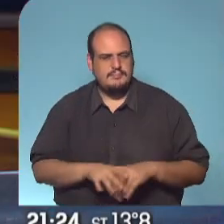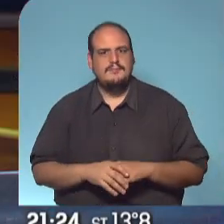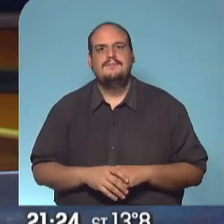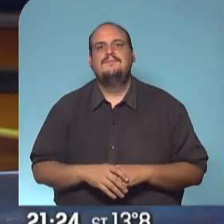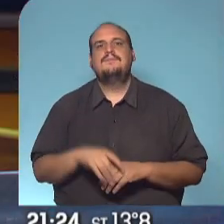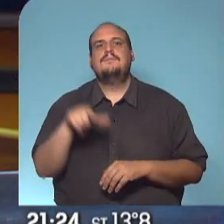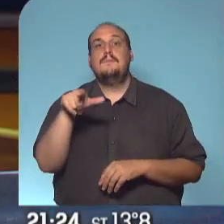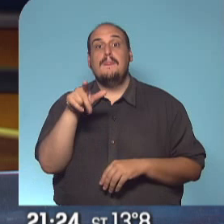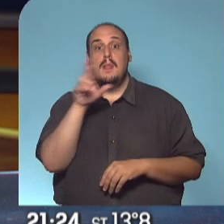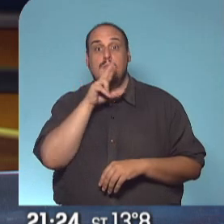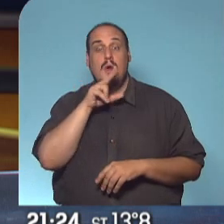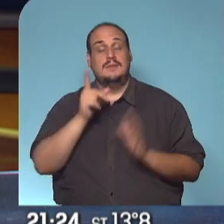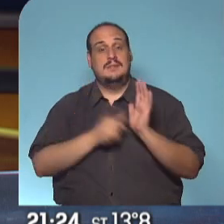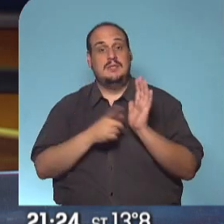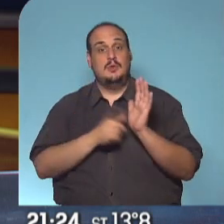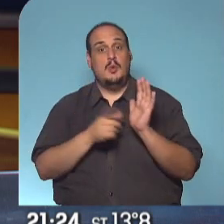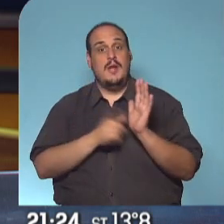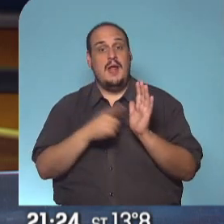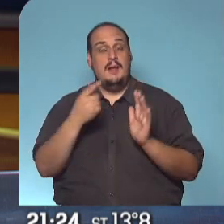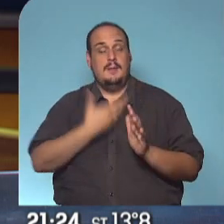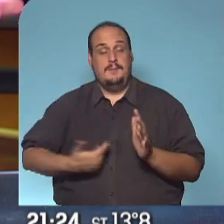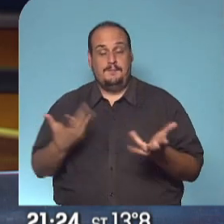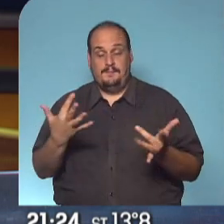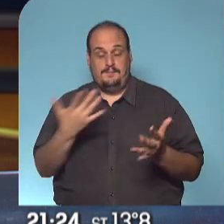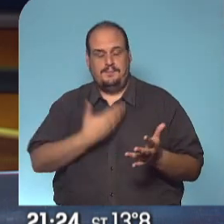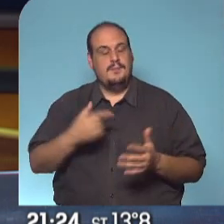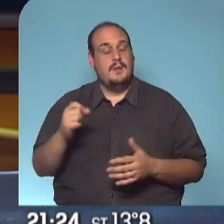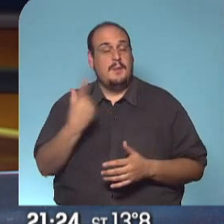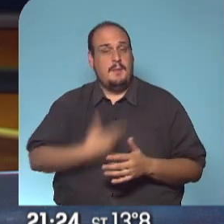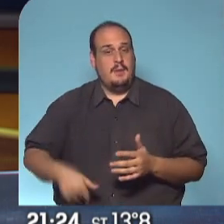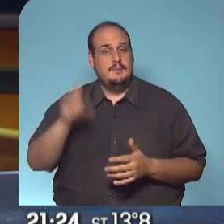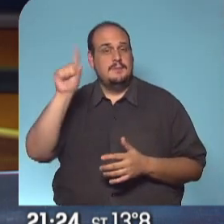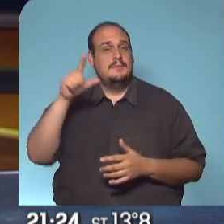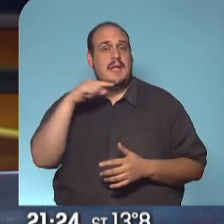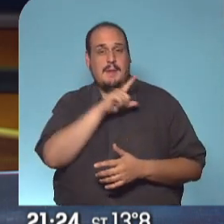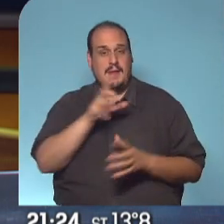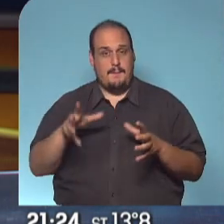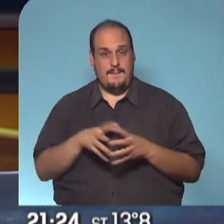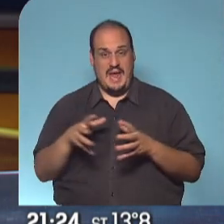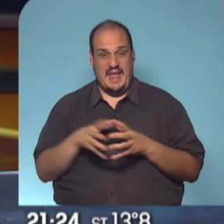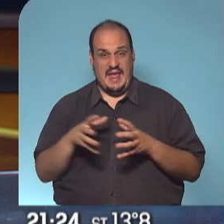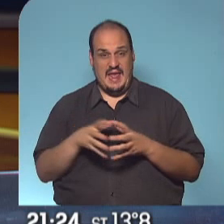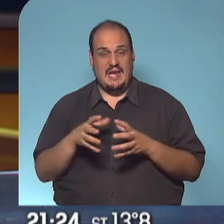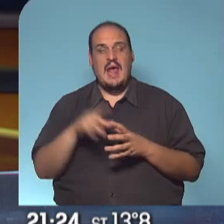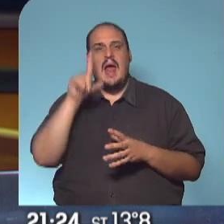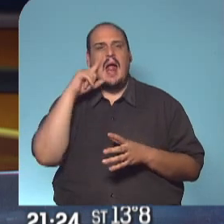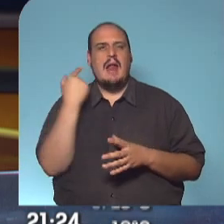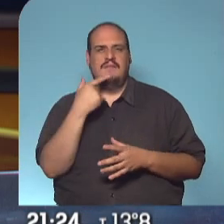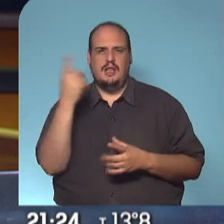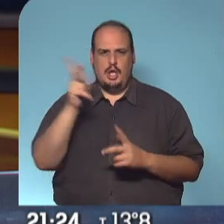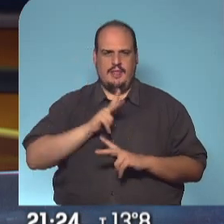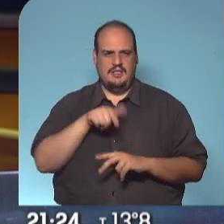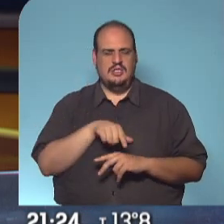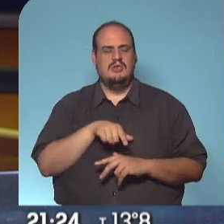Angela Merkel, la titular de primer ministro de Alemania, le dijo a Alberto Fernández en una comunicación, lo contó Alberto